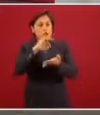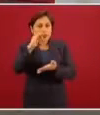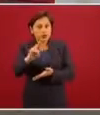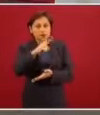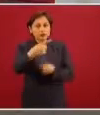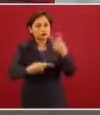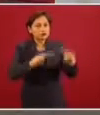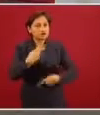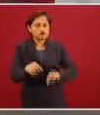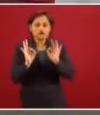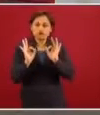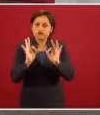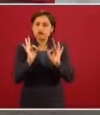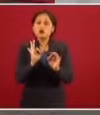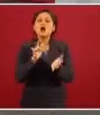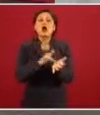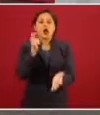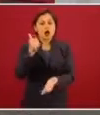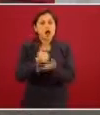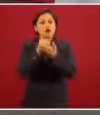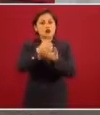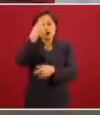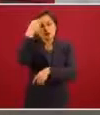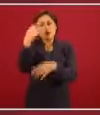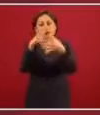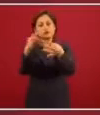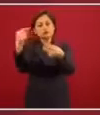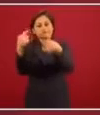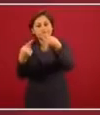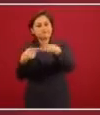de algunos aspectos que interesan a la población.